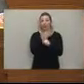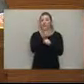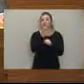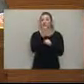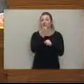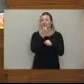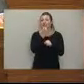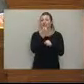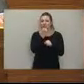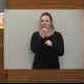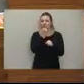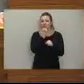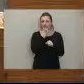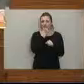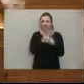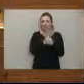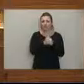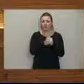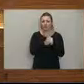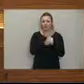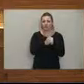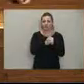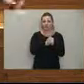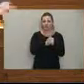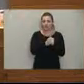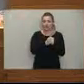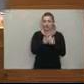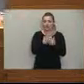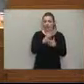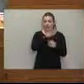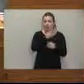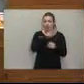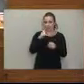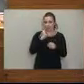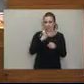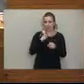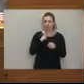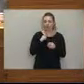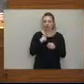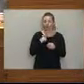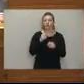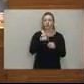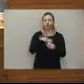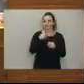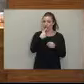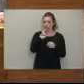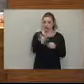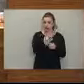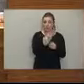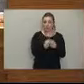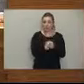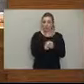la Clasificación Nacional de Actividades Económicas en una región o en 2 regiones contiguas. Quiero decir que